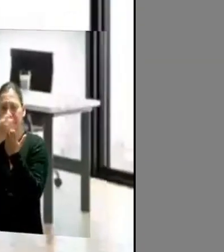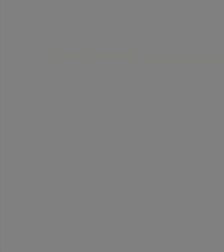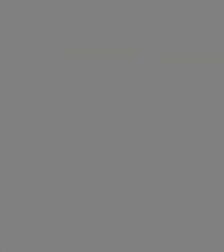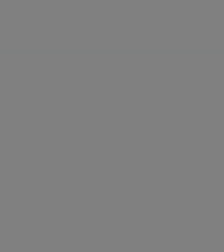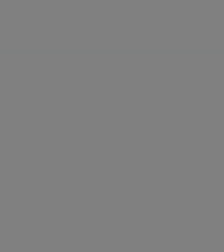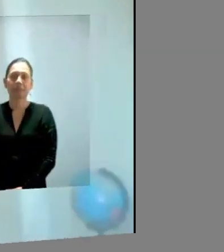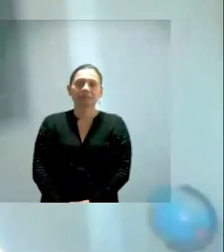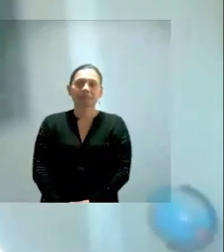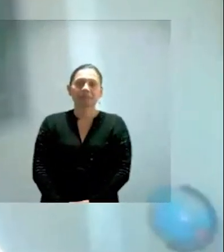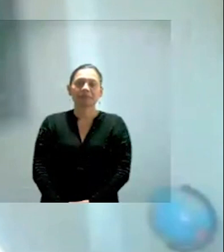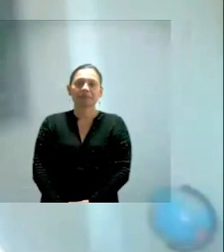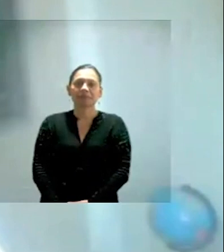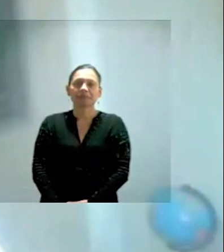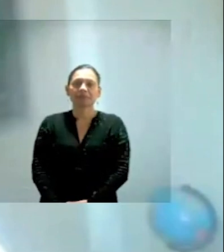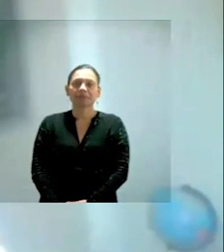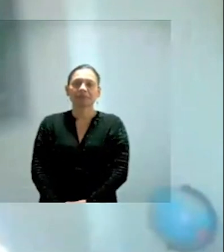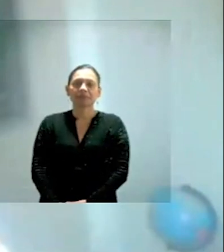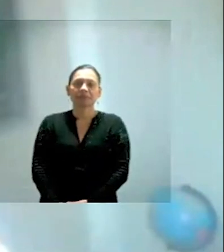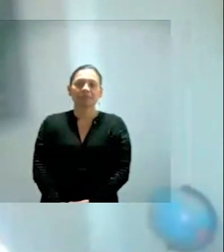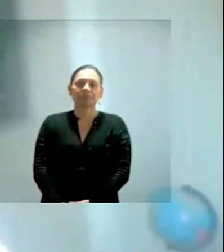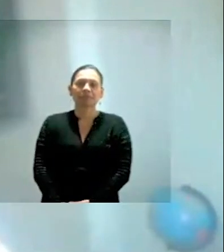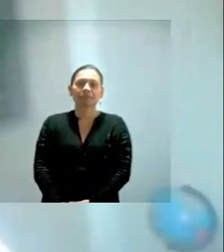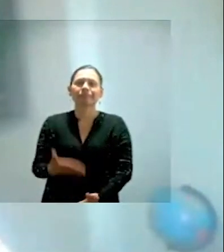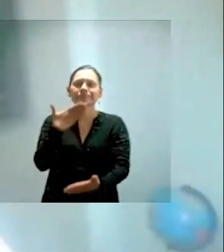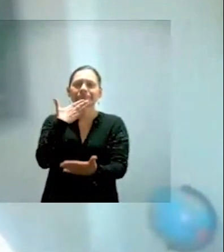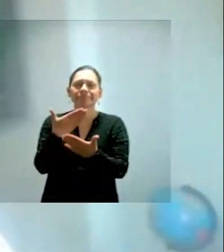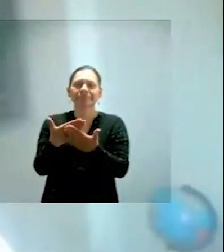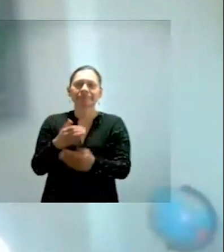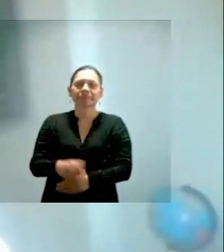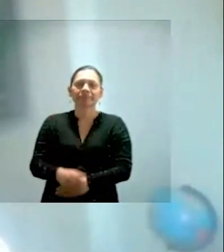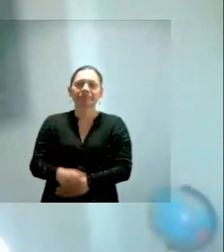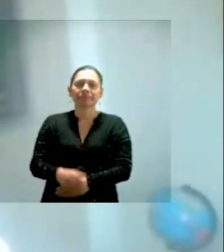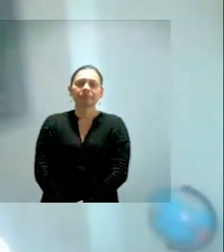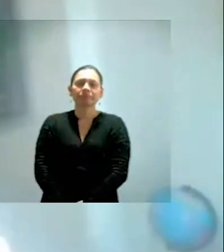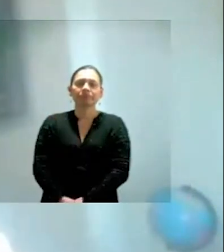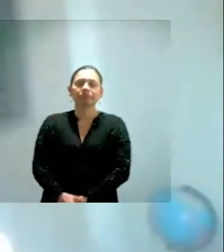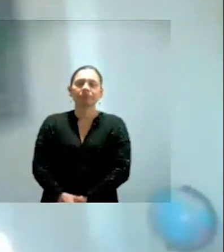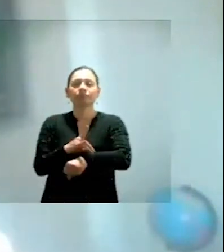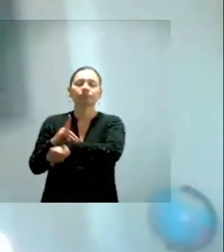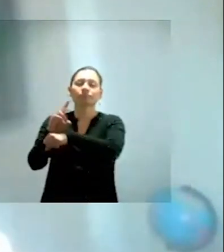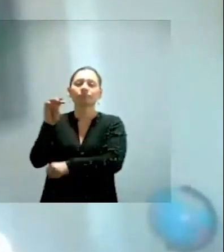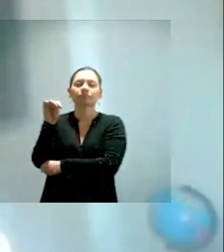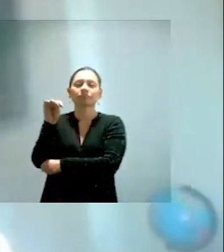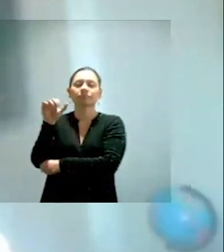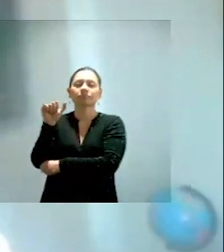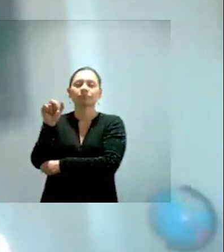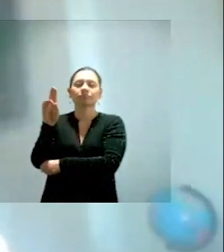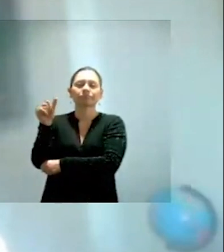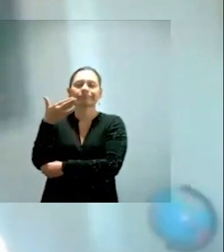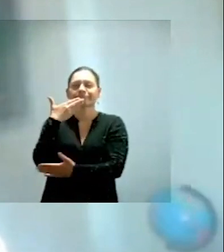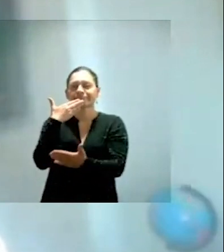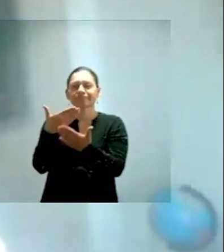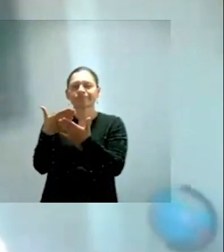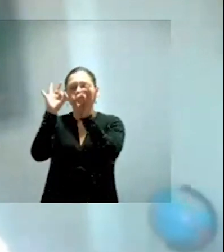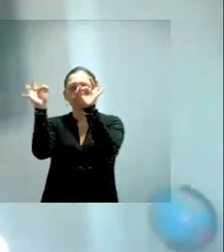suyo. Muchas gracias, doctor Mario. Gracias a los organizadores de este evento, a